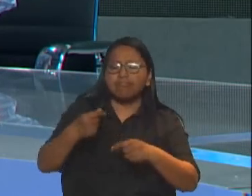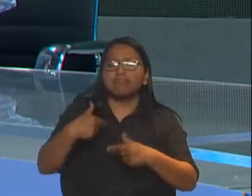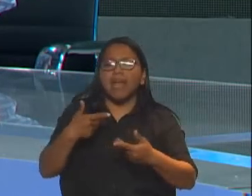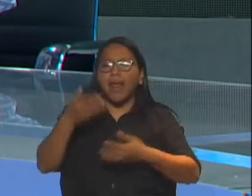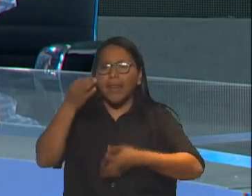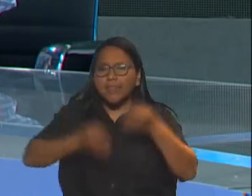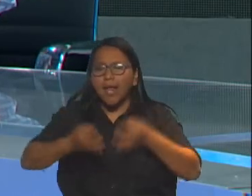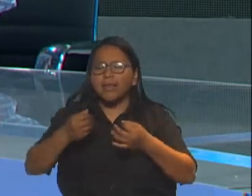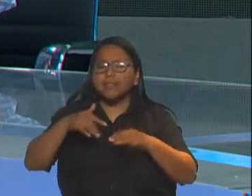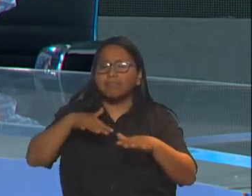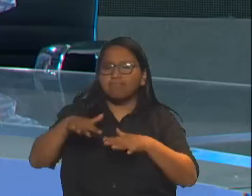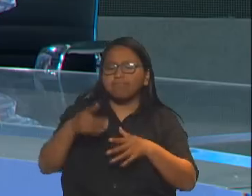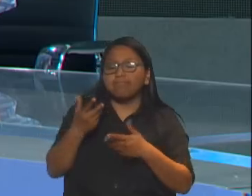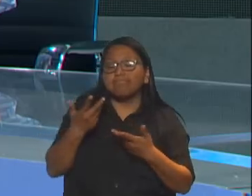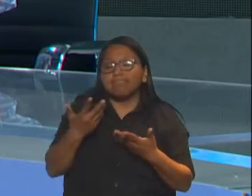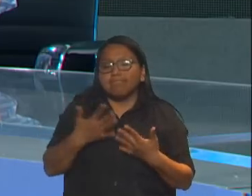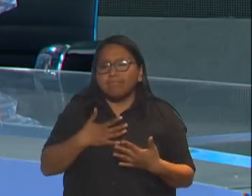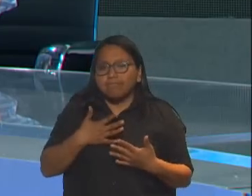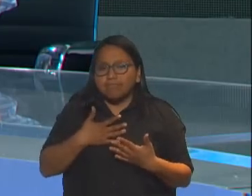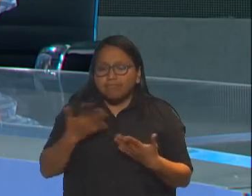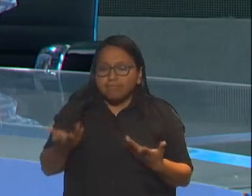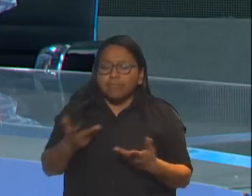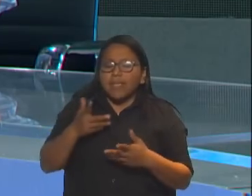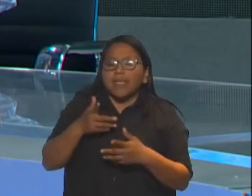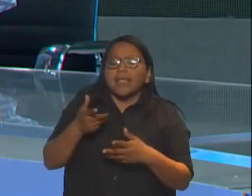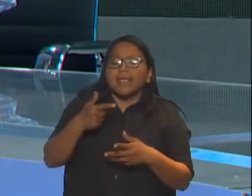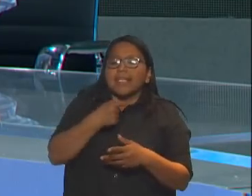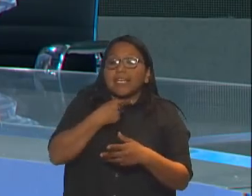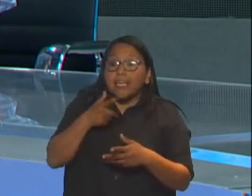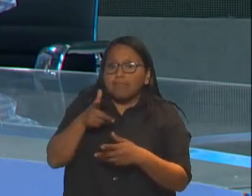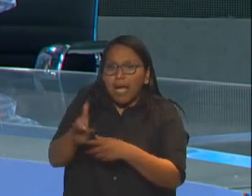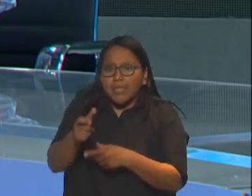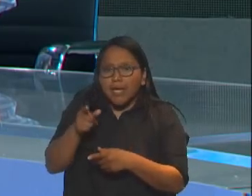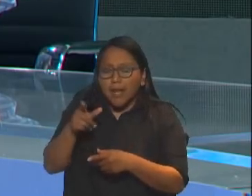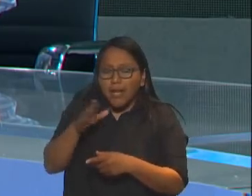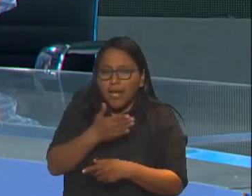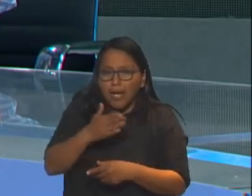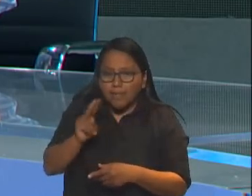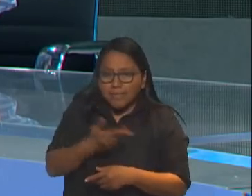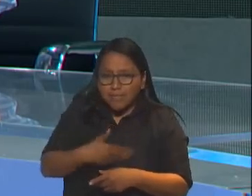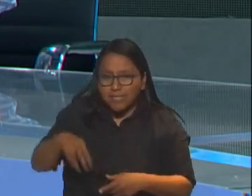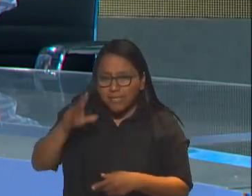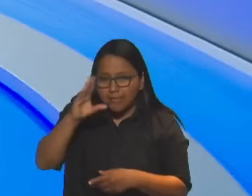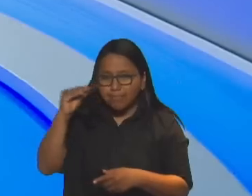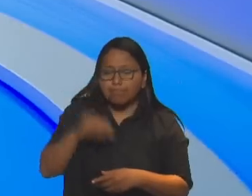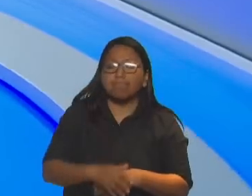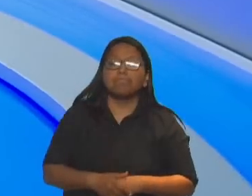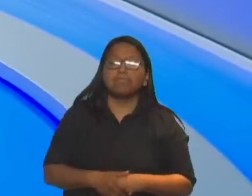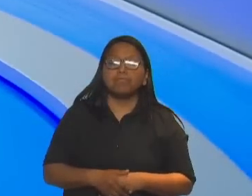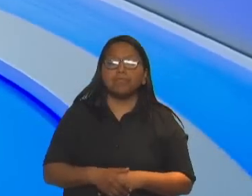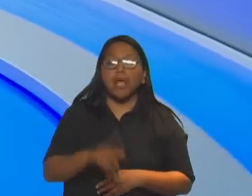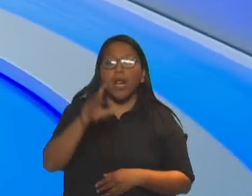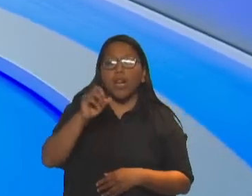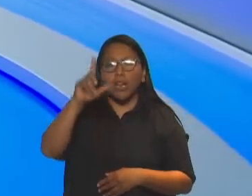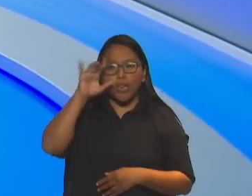sucedido en las últimas horas lamentable este intento de magnicidio a la vicepresidenta de la nación artemio lópez bienvenido a dar la